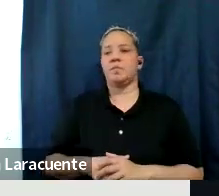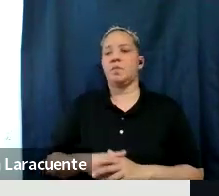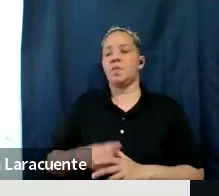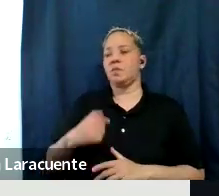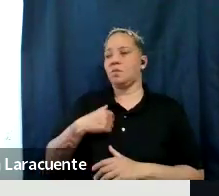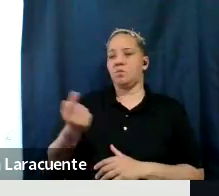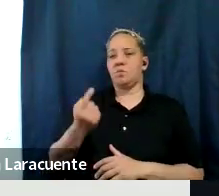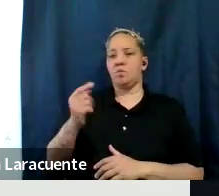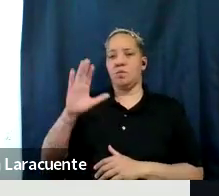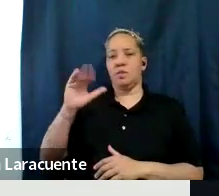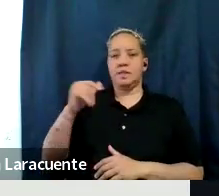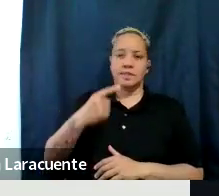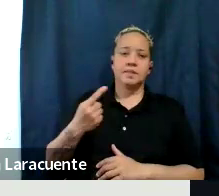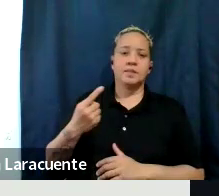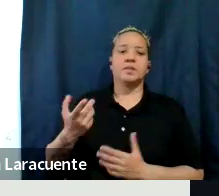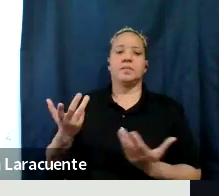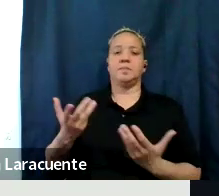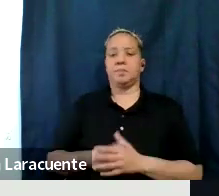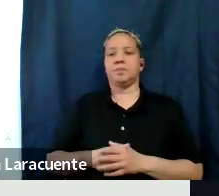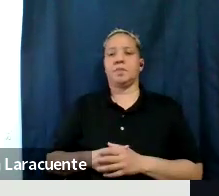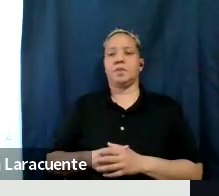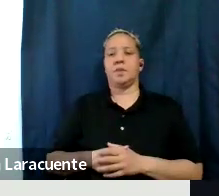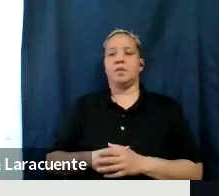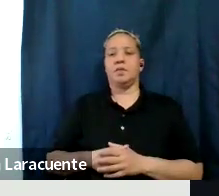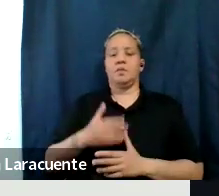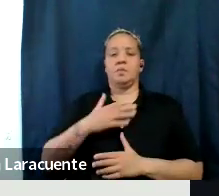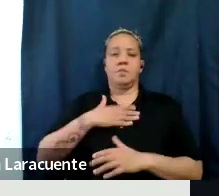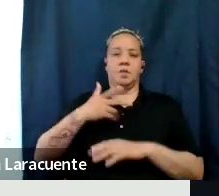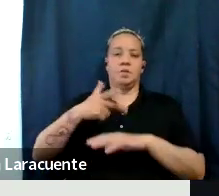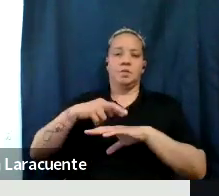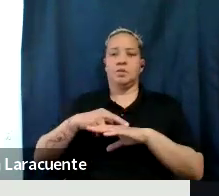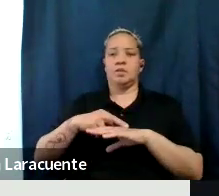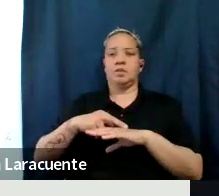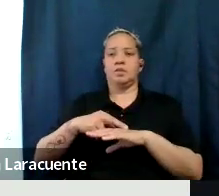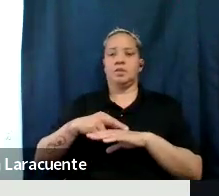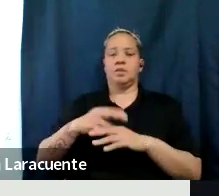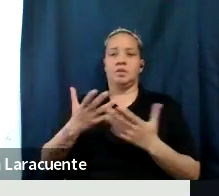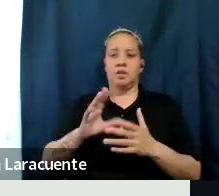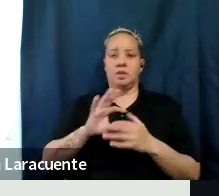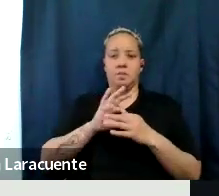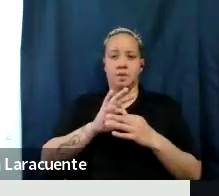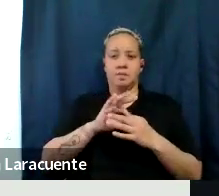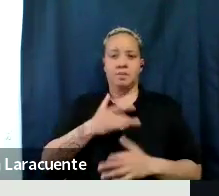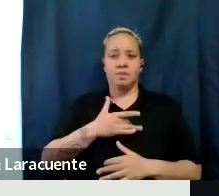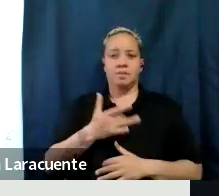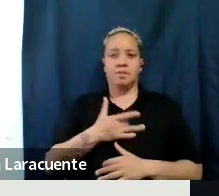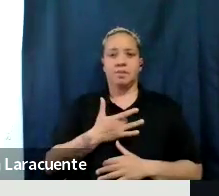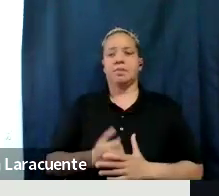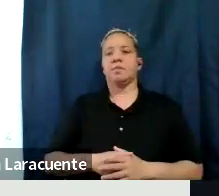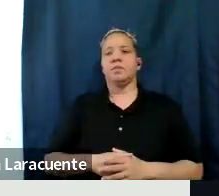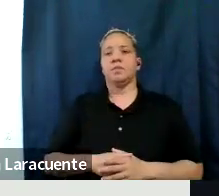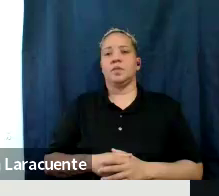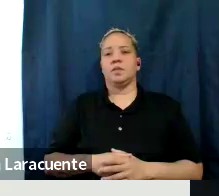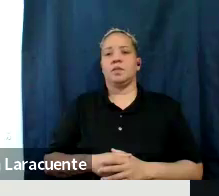despedirme diciendo que para mí Puerto Rico ya es un asunto sentimental también, que